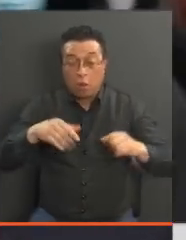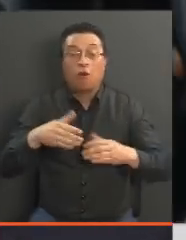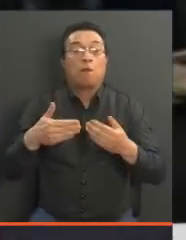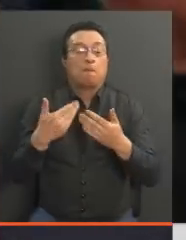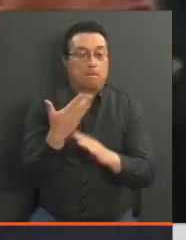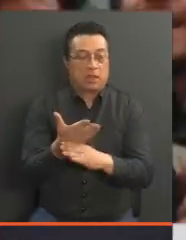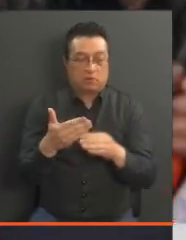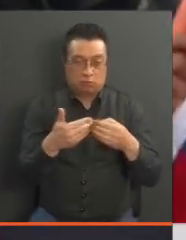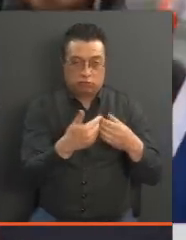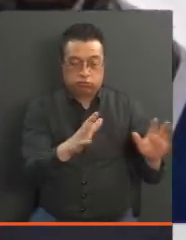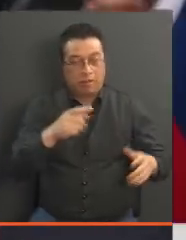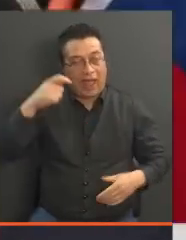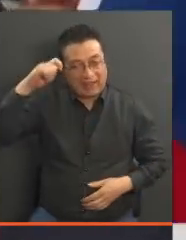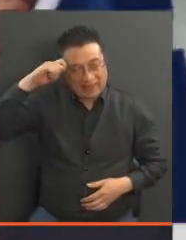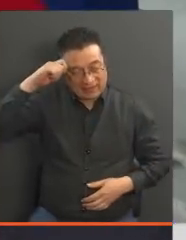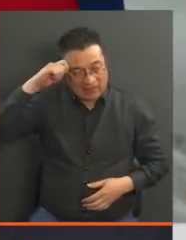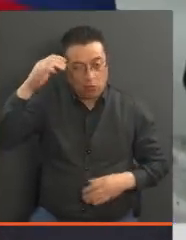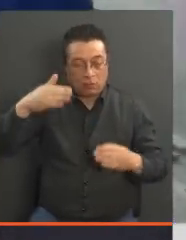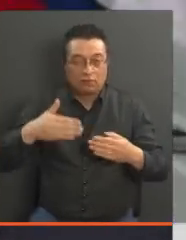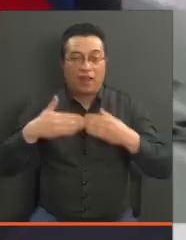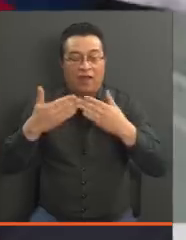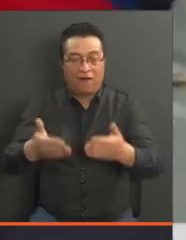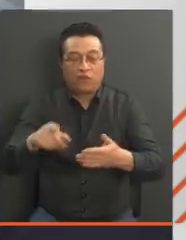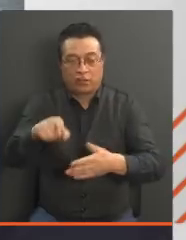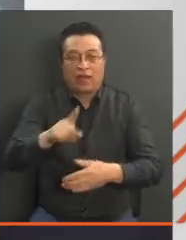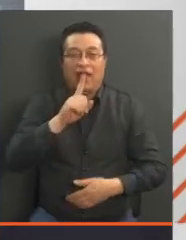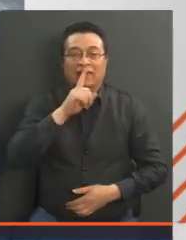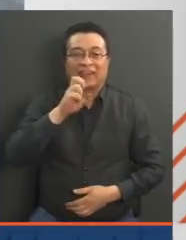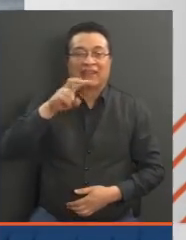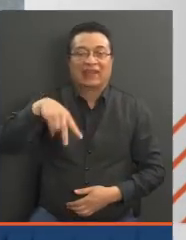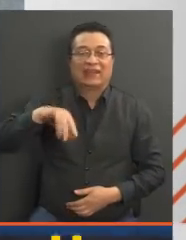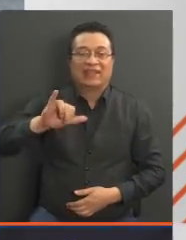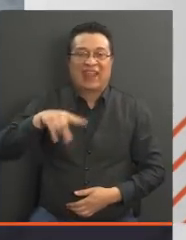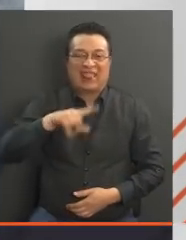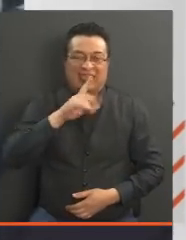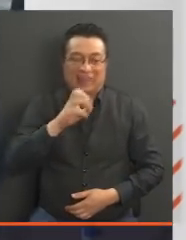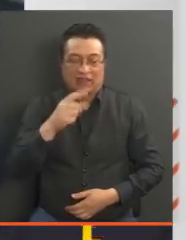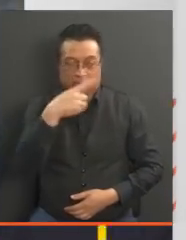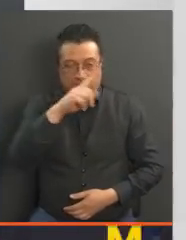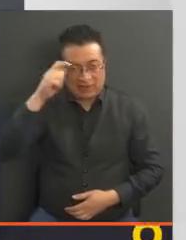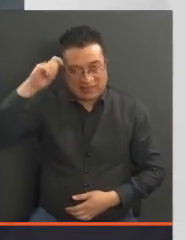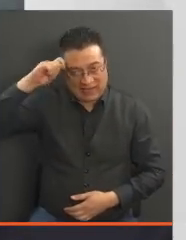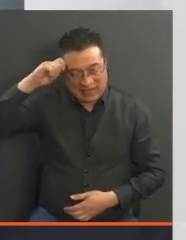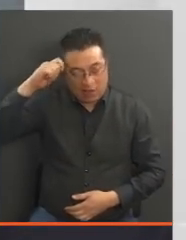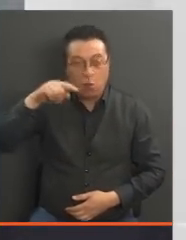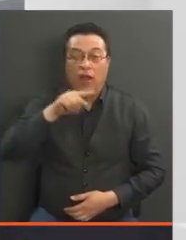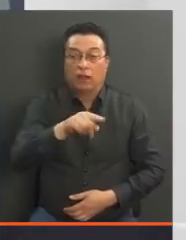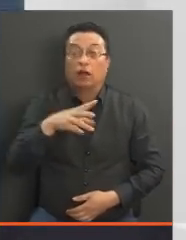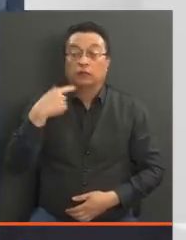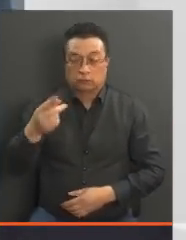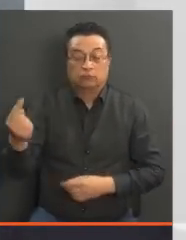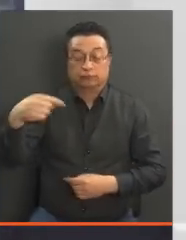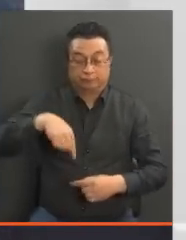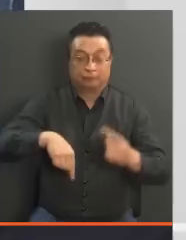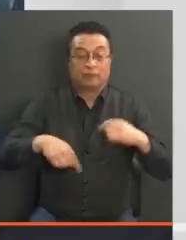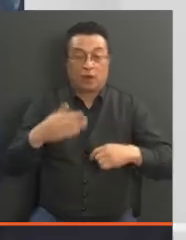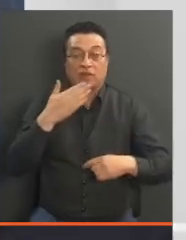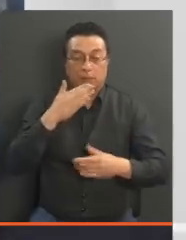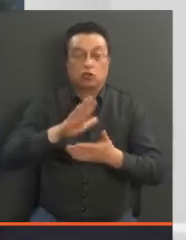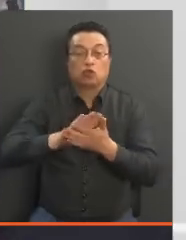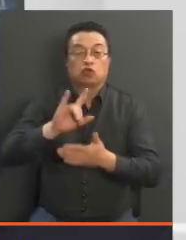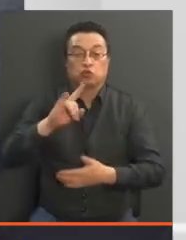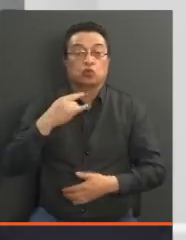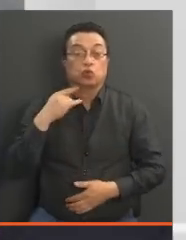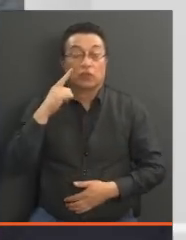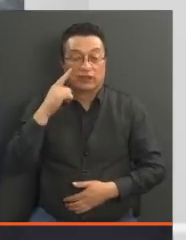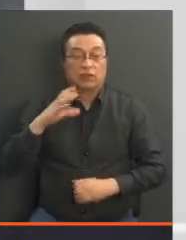de Rancagua, a las afueras de la división El Teniente. Han llegado también hasta este lugar dirigentes de la división Chuquicamata de